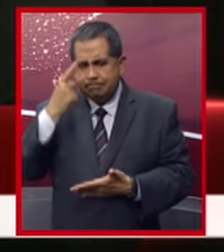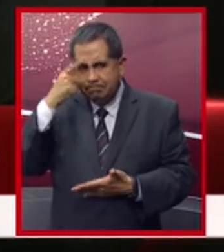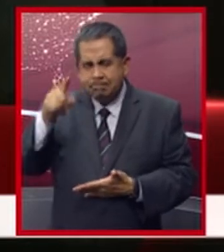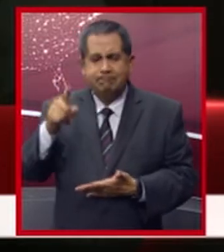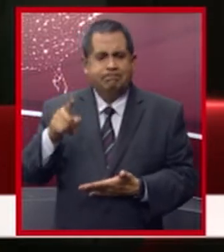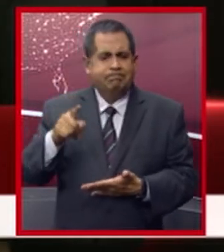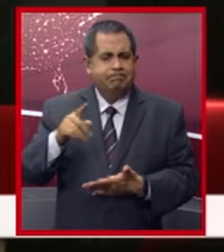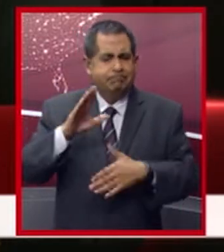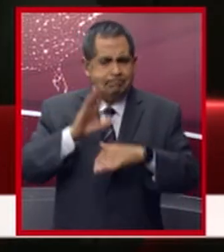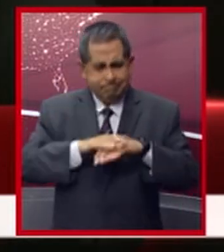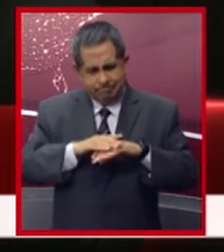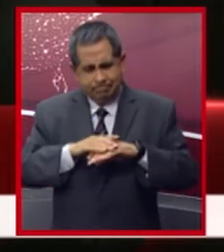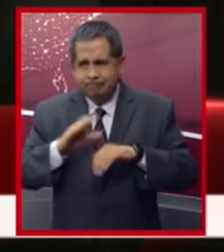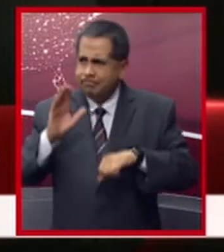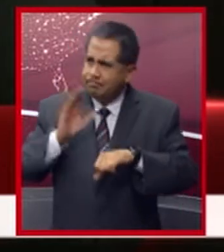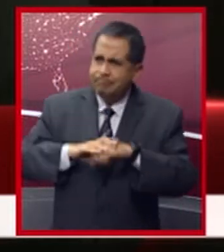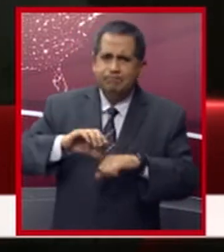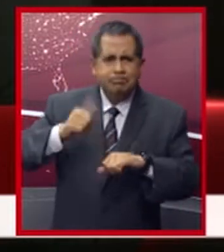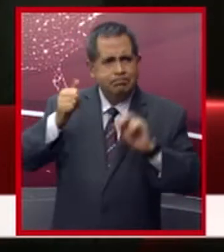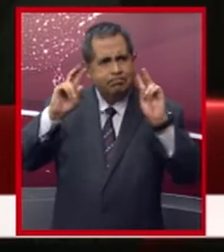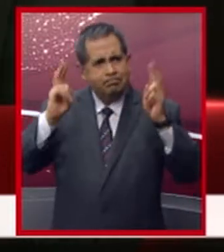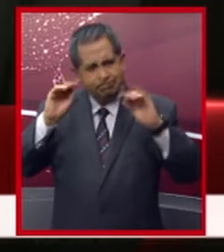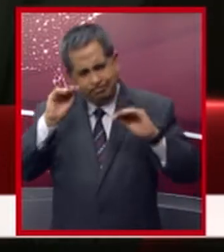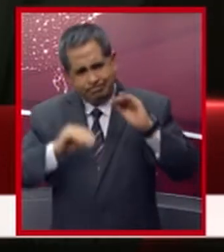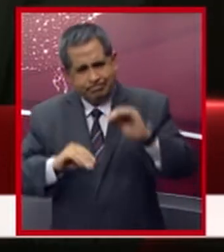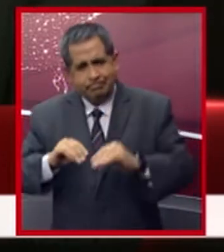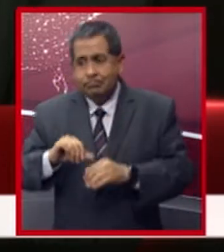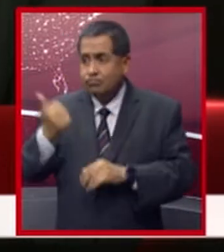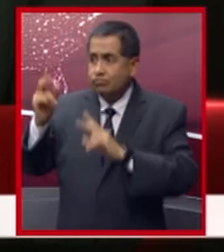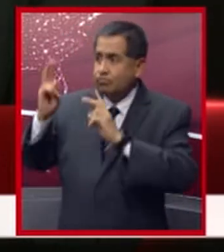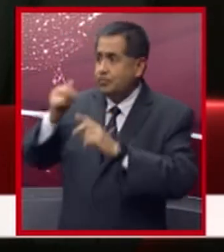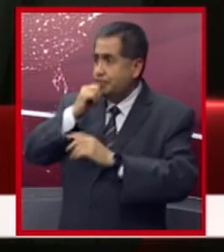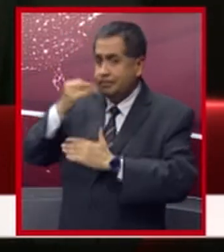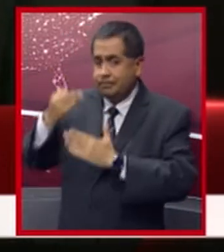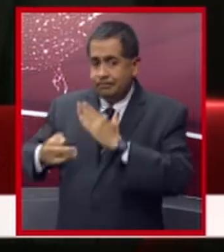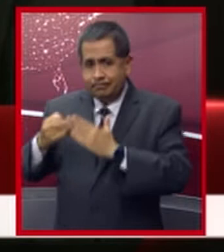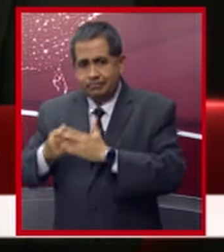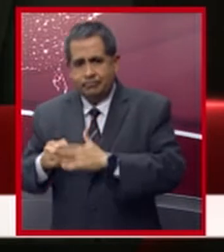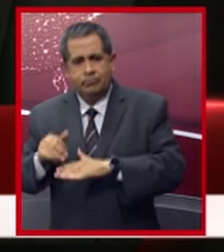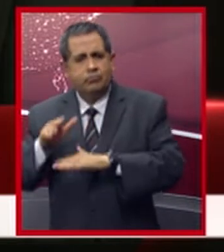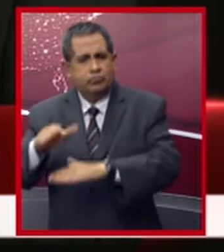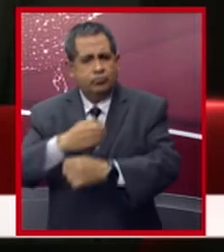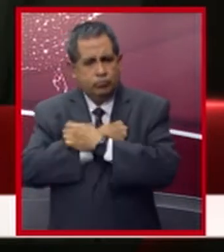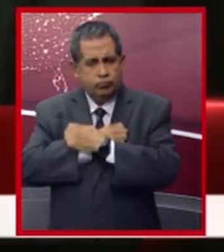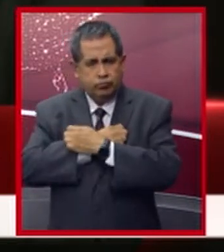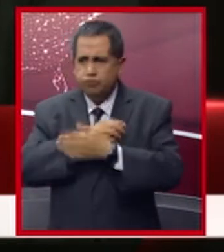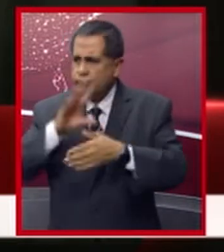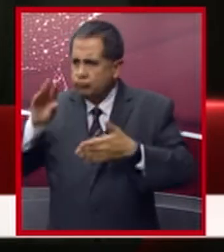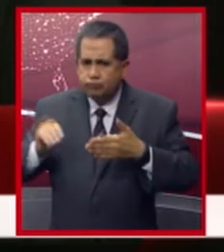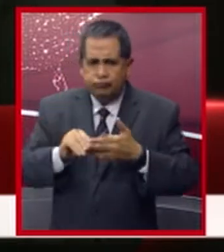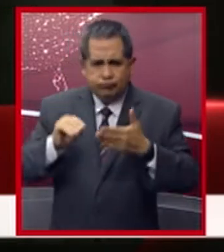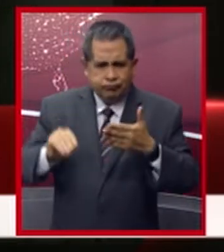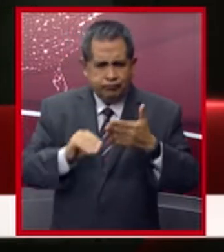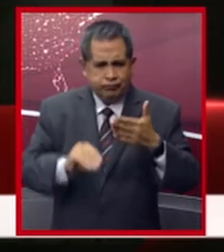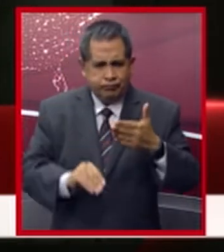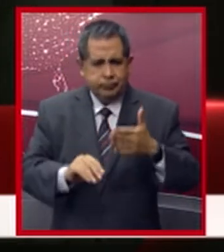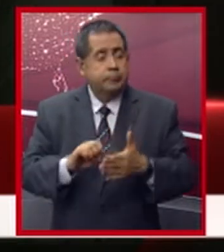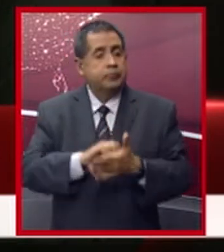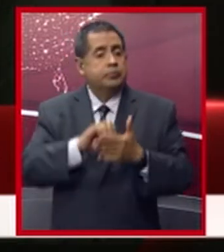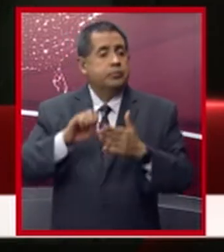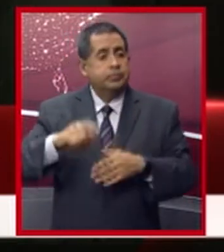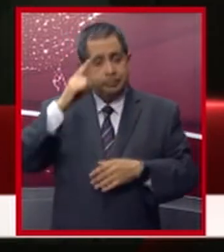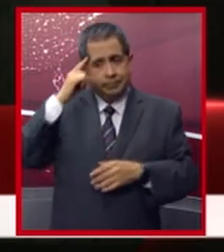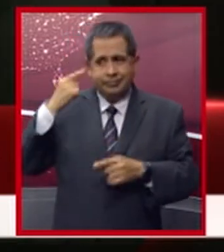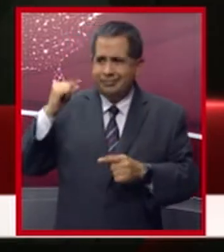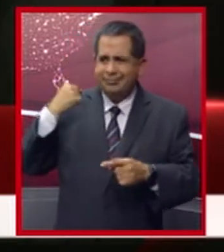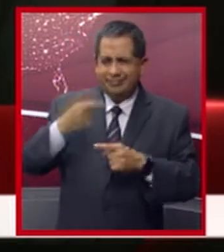para abordar temas que teníamos pendientes en materia educativa, porque la reforma educativa para acá